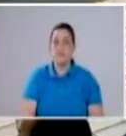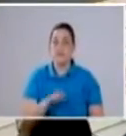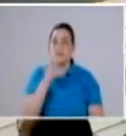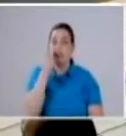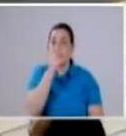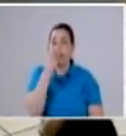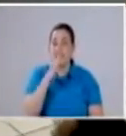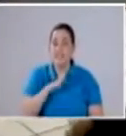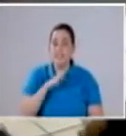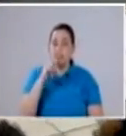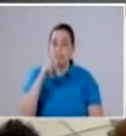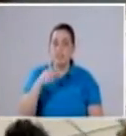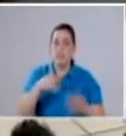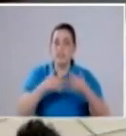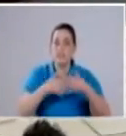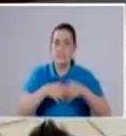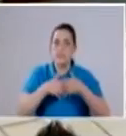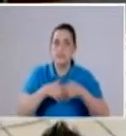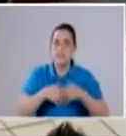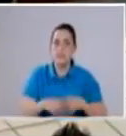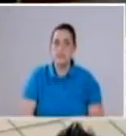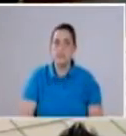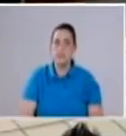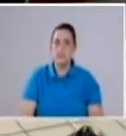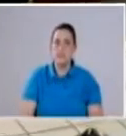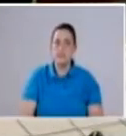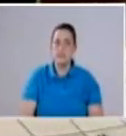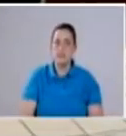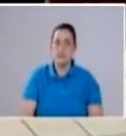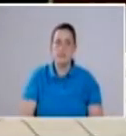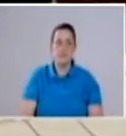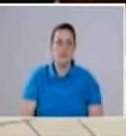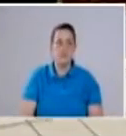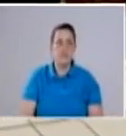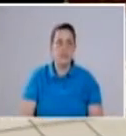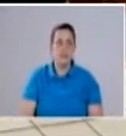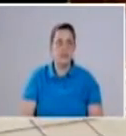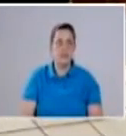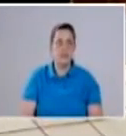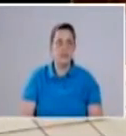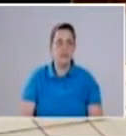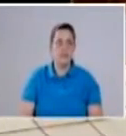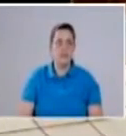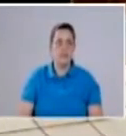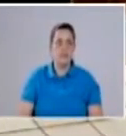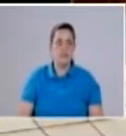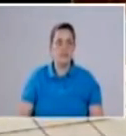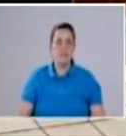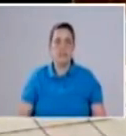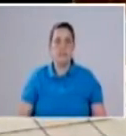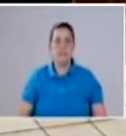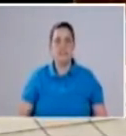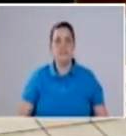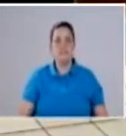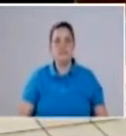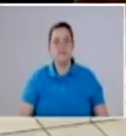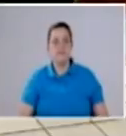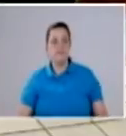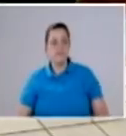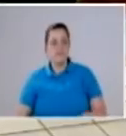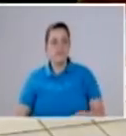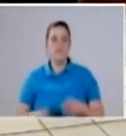Pero si tenemos bien claro, ella no trabaja para la empresa. Ella trabaja para Dios. En esa